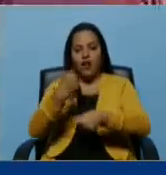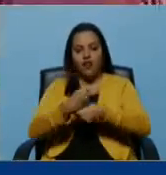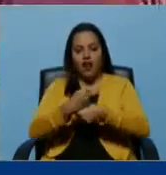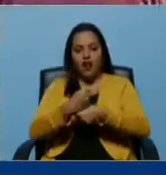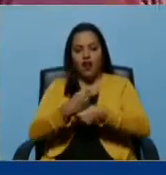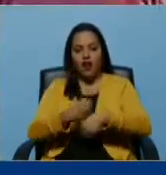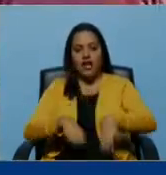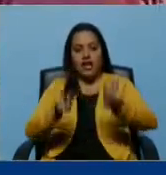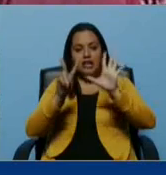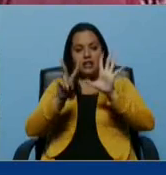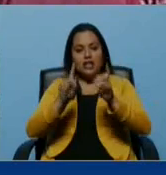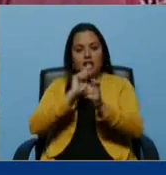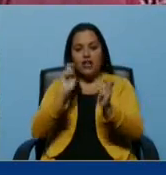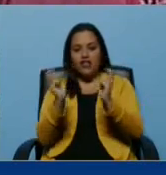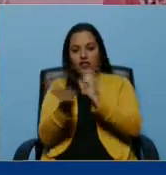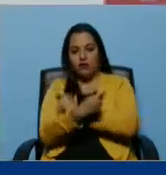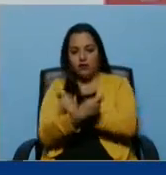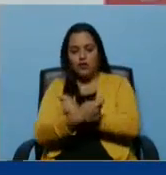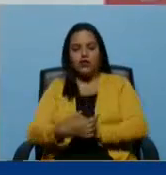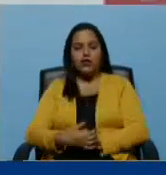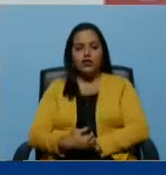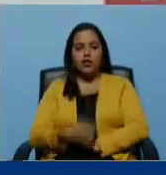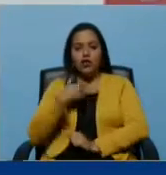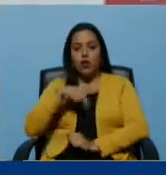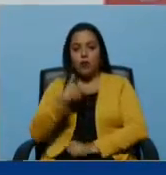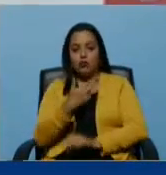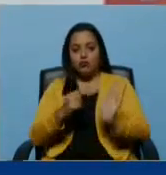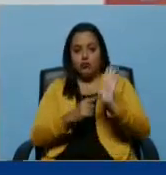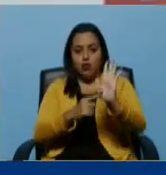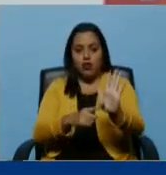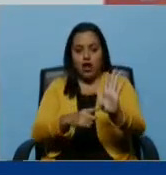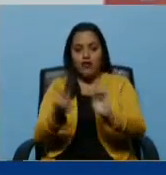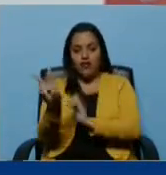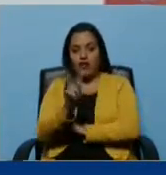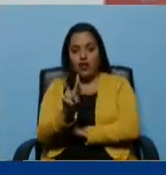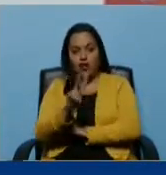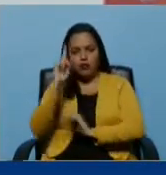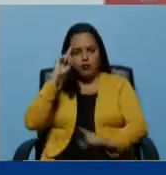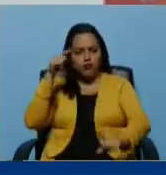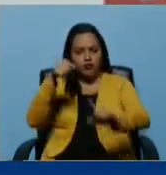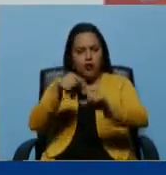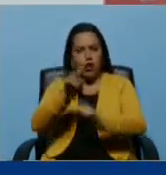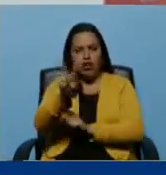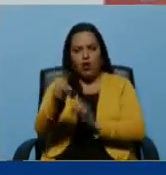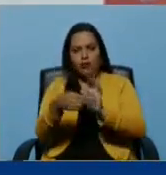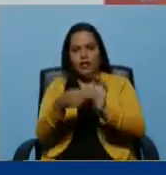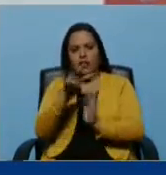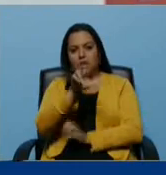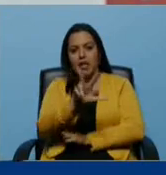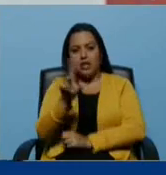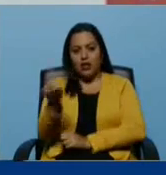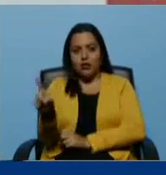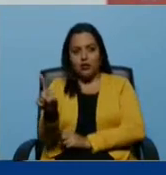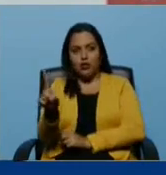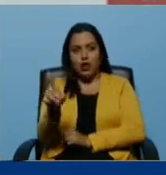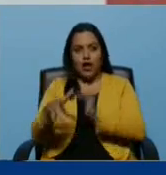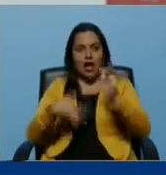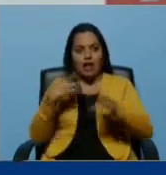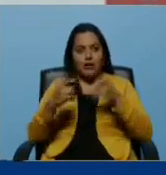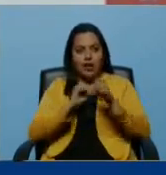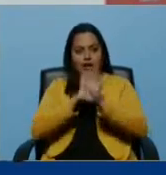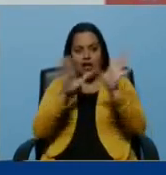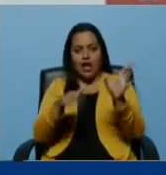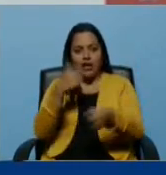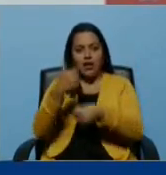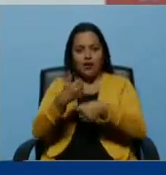las 7 transformaciones que hemos presentado a Venezuela rumbo al 2031. Agenda concreta de